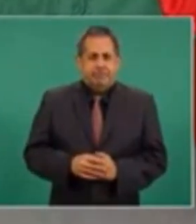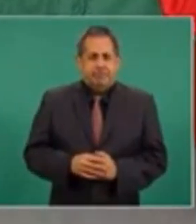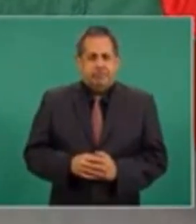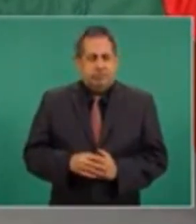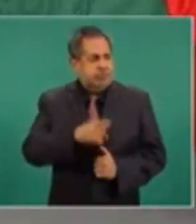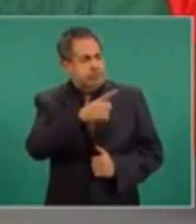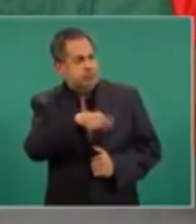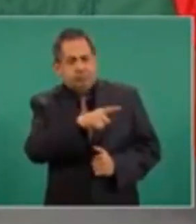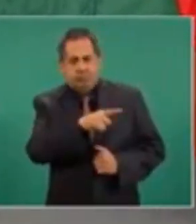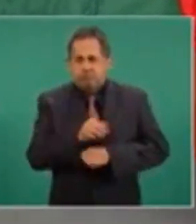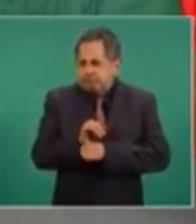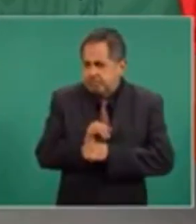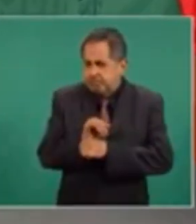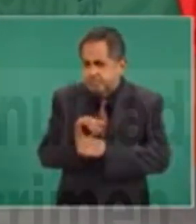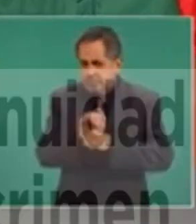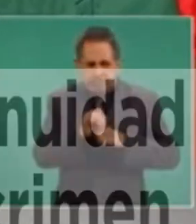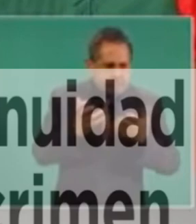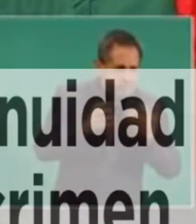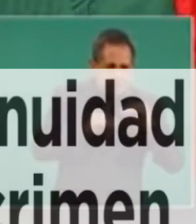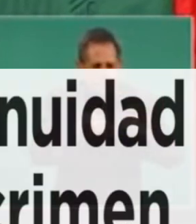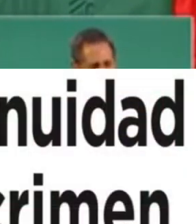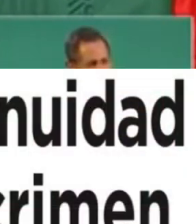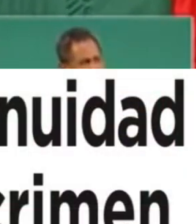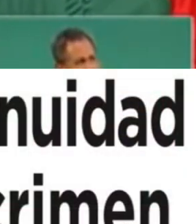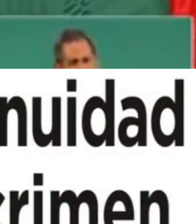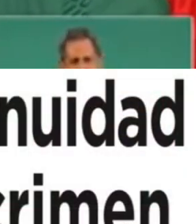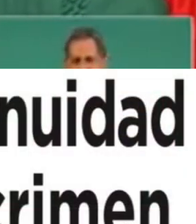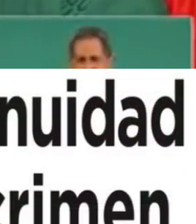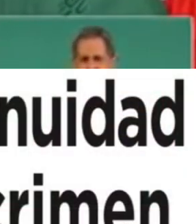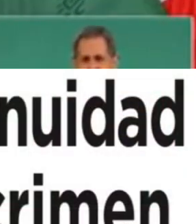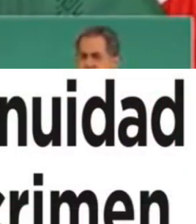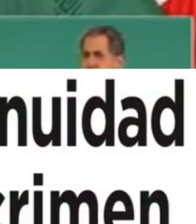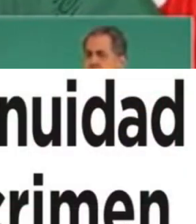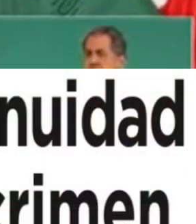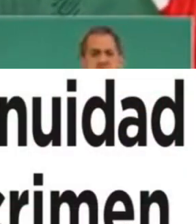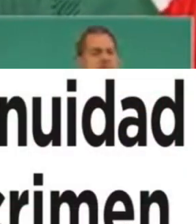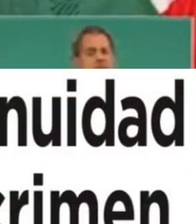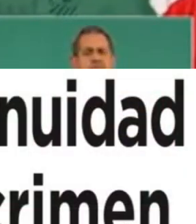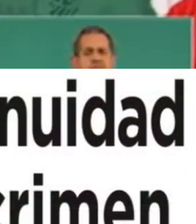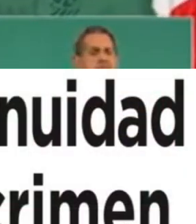lleve a cabo una investigación con tanta